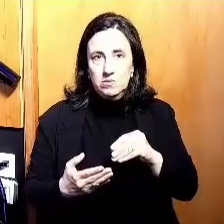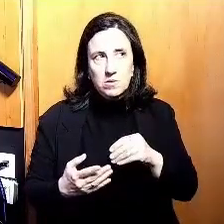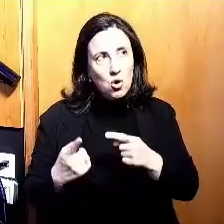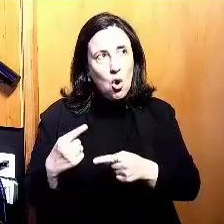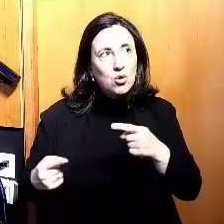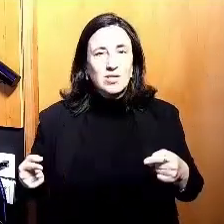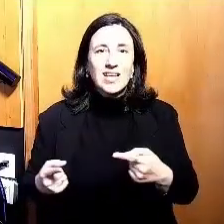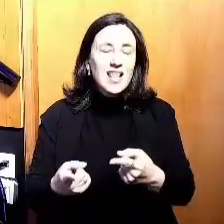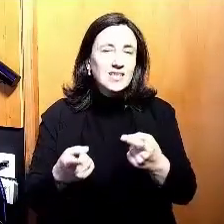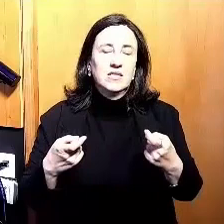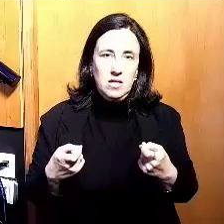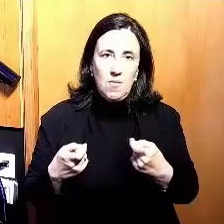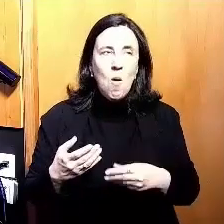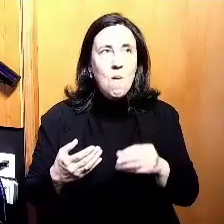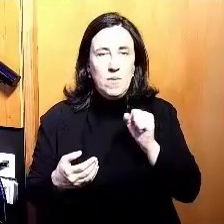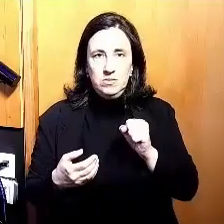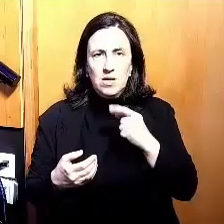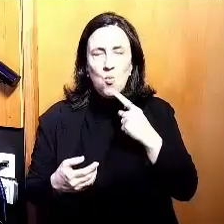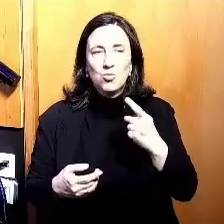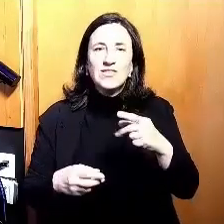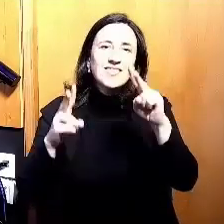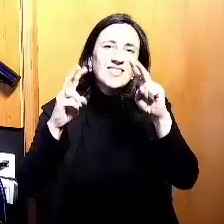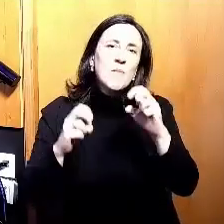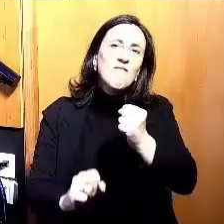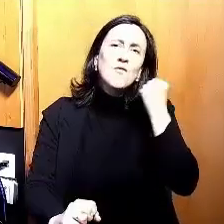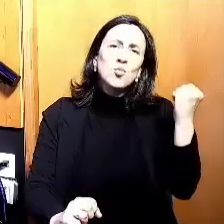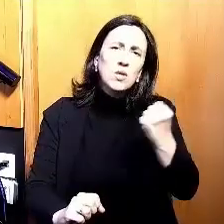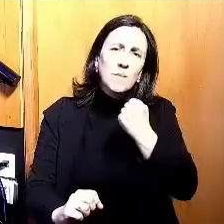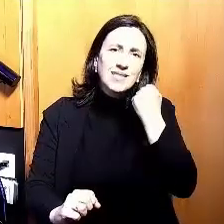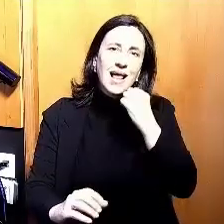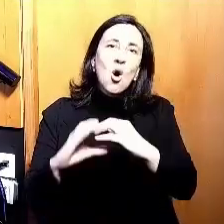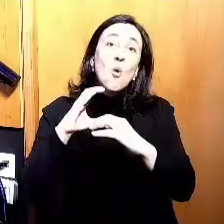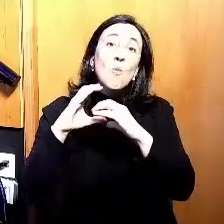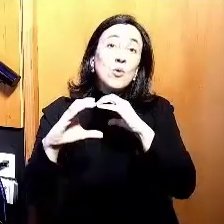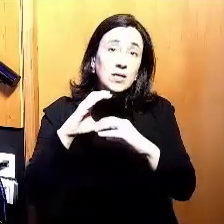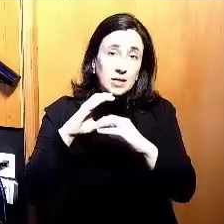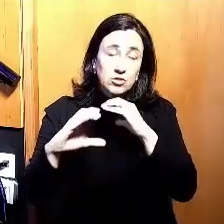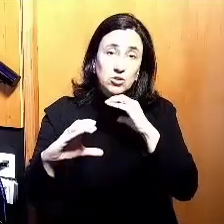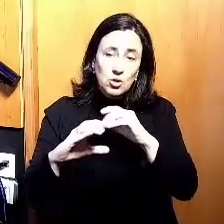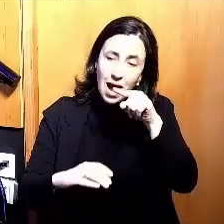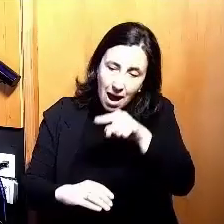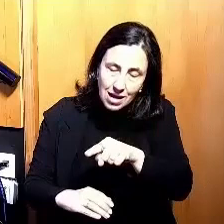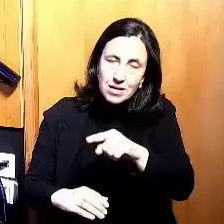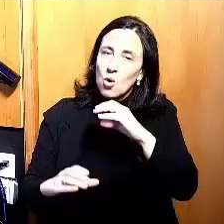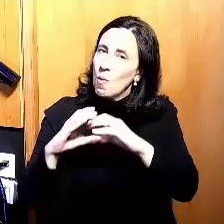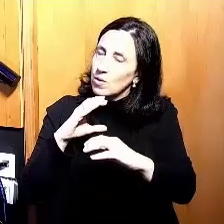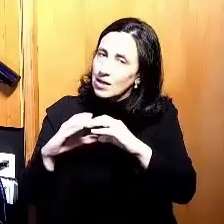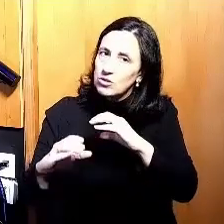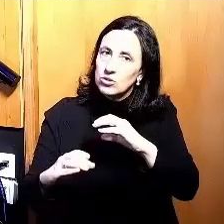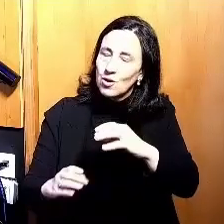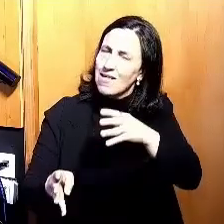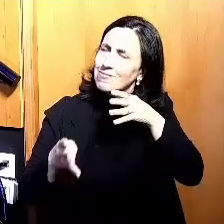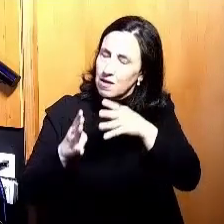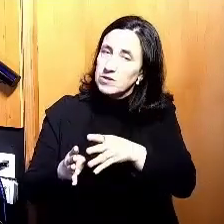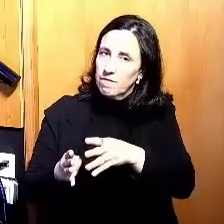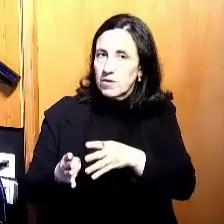hacen falta. Hay un elemento fundamental que es toda la parte de comunicación. Creo yo que ahí todavía tenemos un gran desafío 10